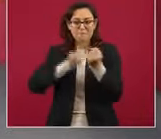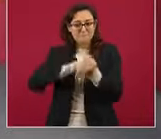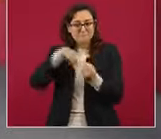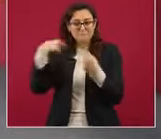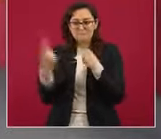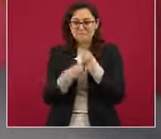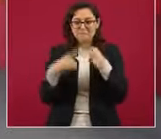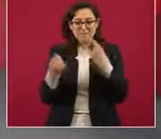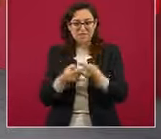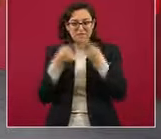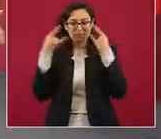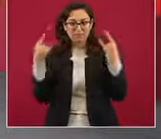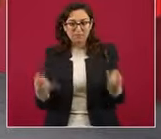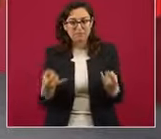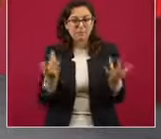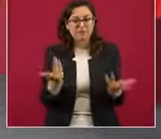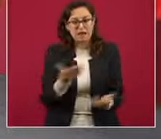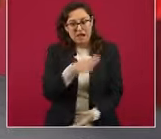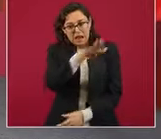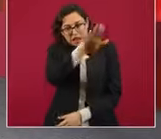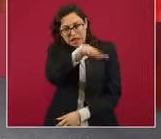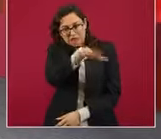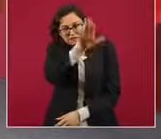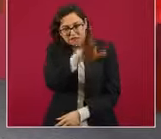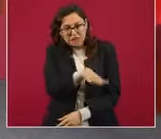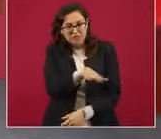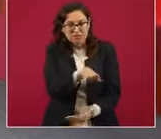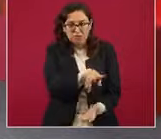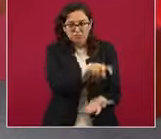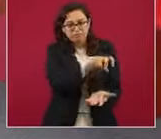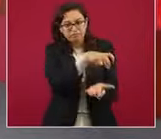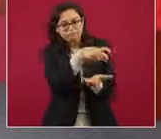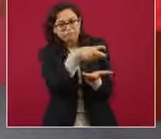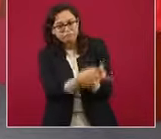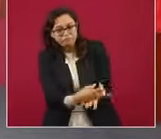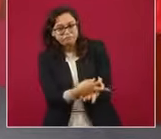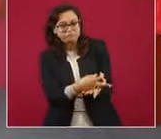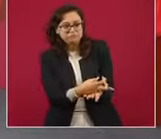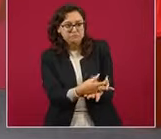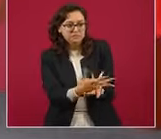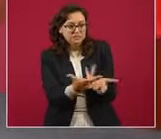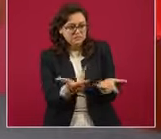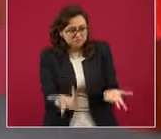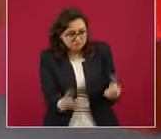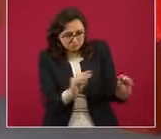reumático, que lo estamos parando y está empezando a caminar.